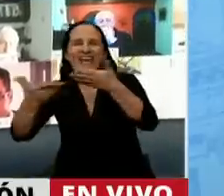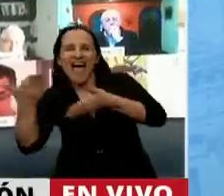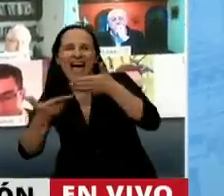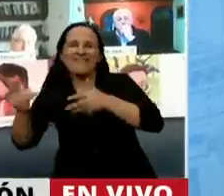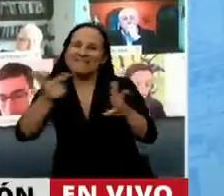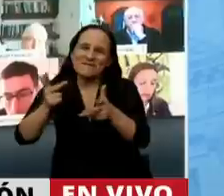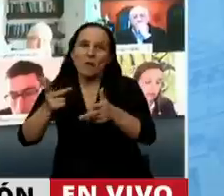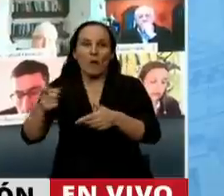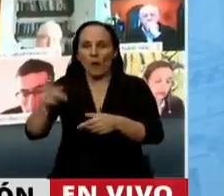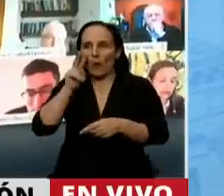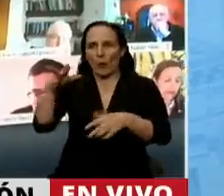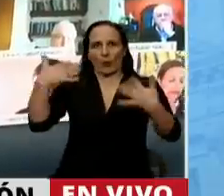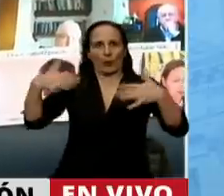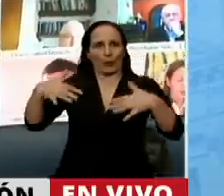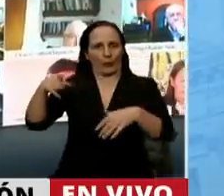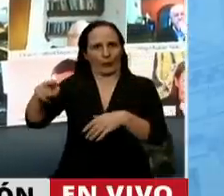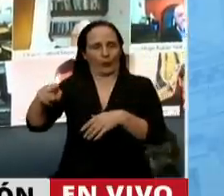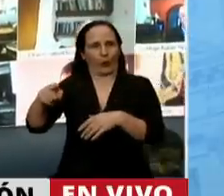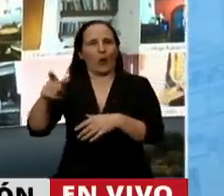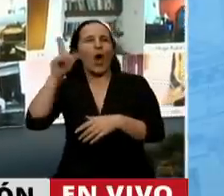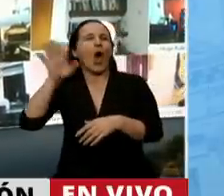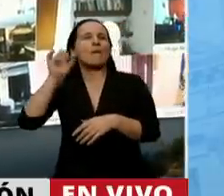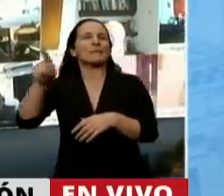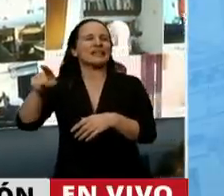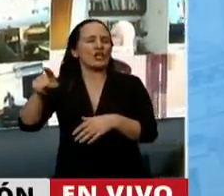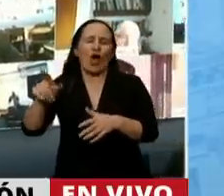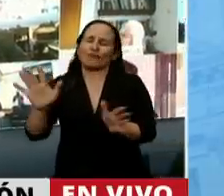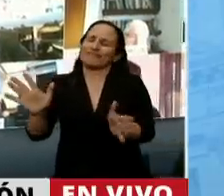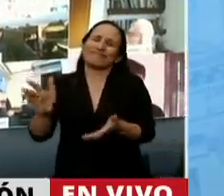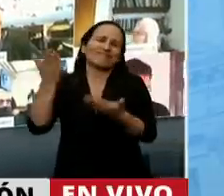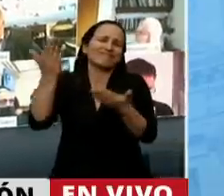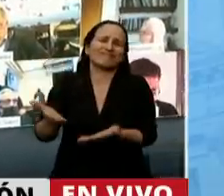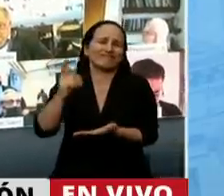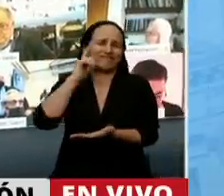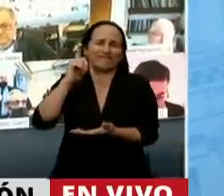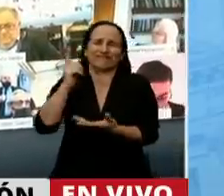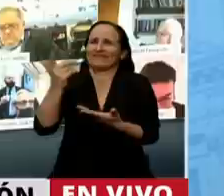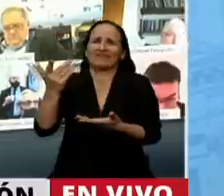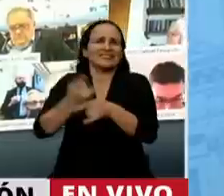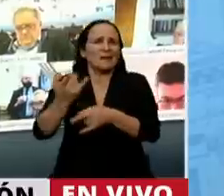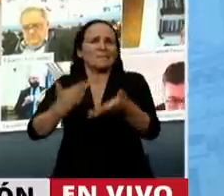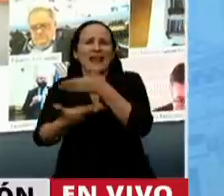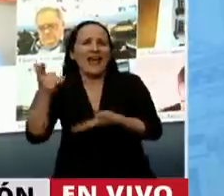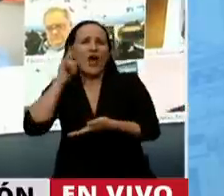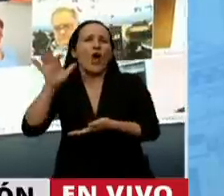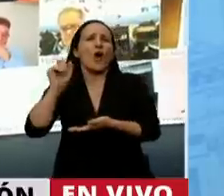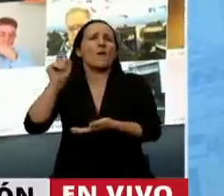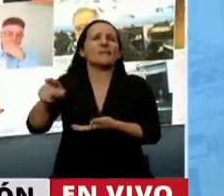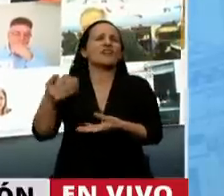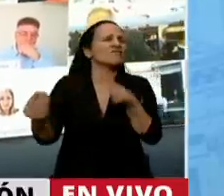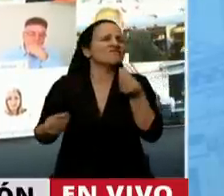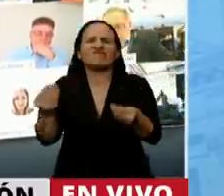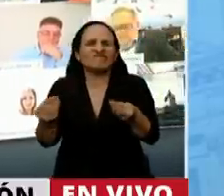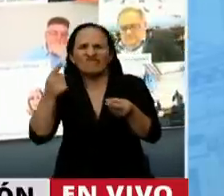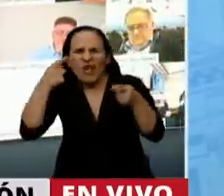ellos, porque siempre son opiniones altamente valorables y sobre todas las cosas siempre son opiniones que